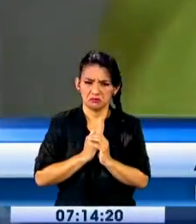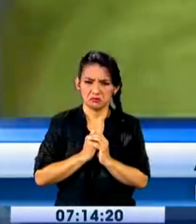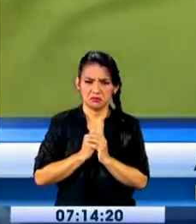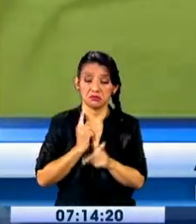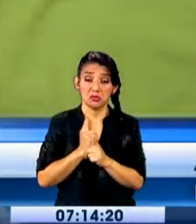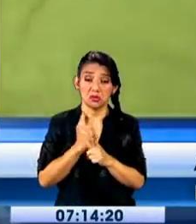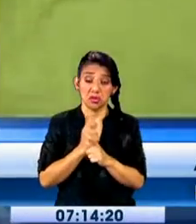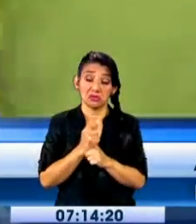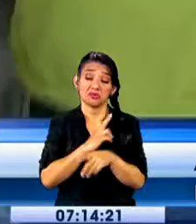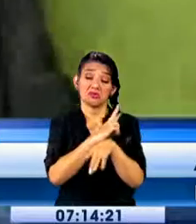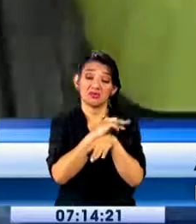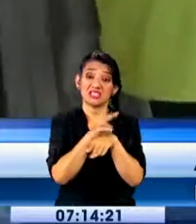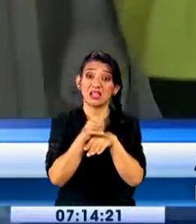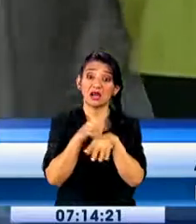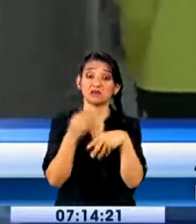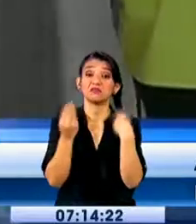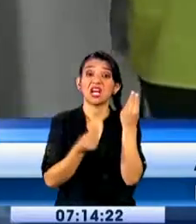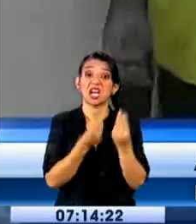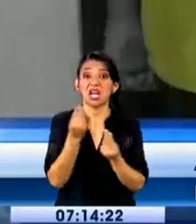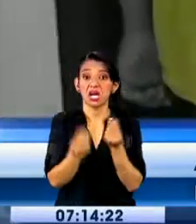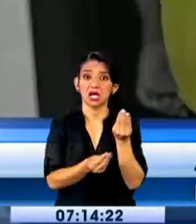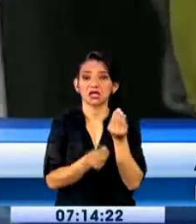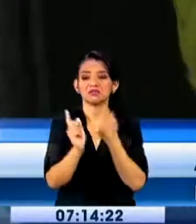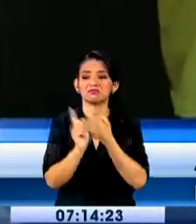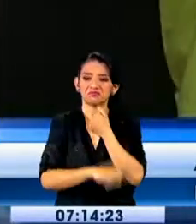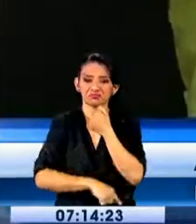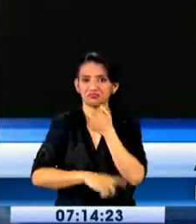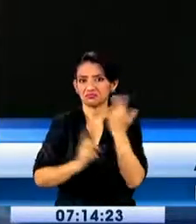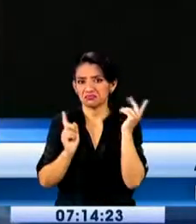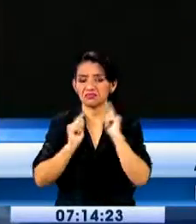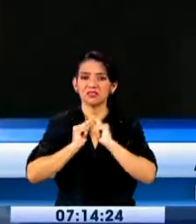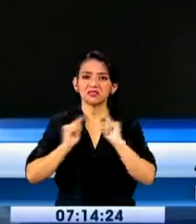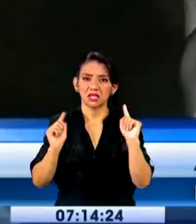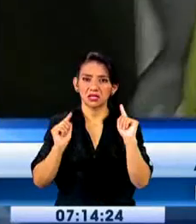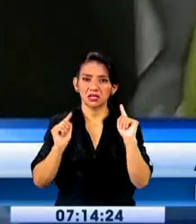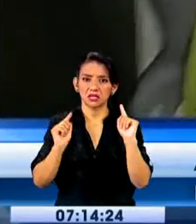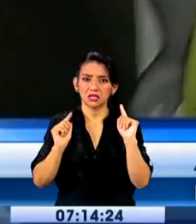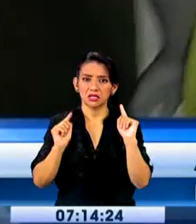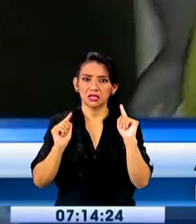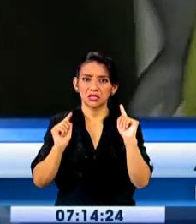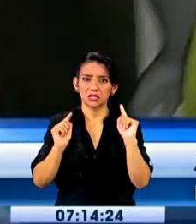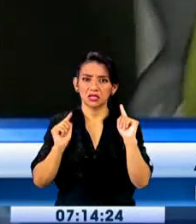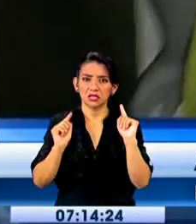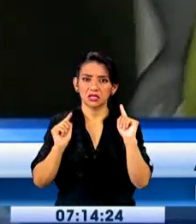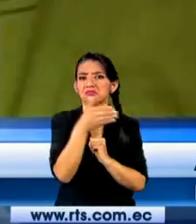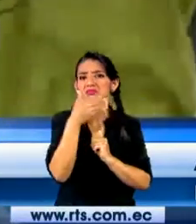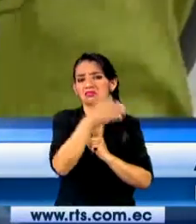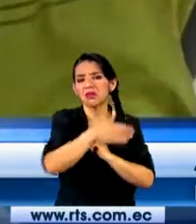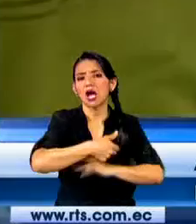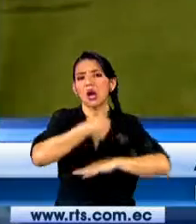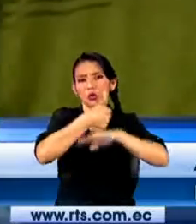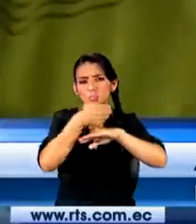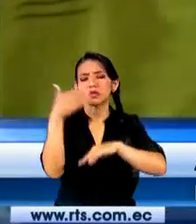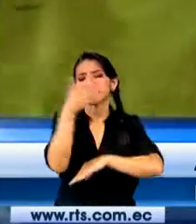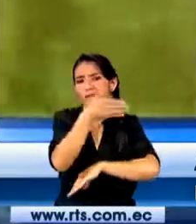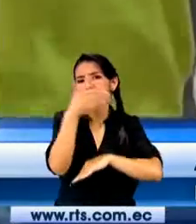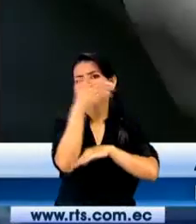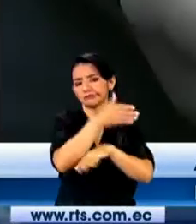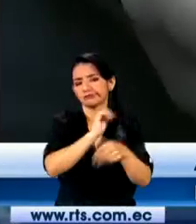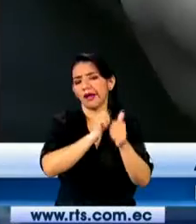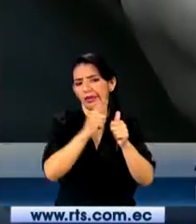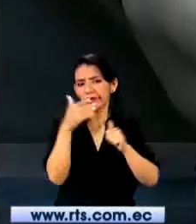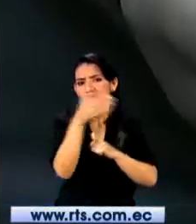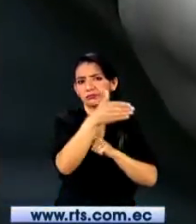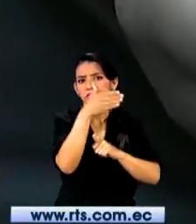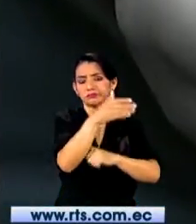Entonces, la fiscalía lo que puede solicitar son medidas cautelares y que se presente cada cierto tiempo ante la autoridad que designe así el jugador.